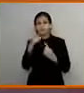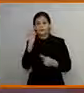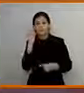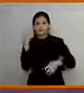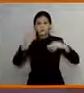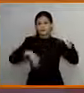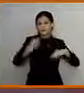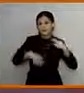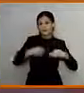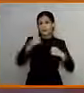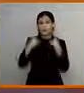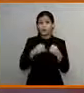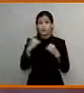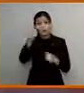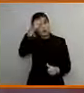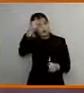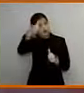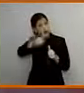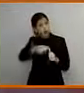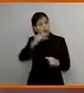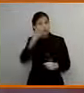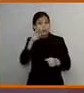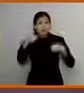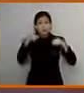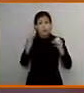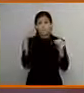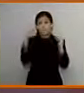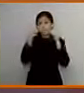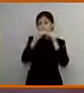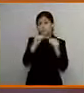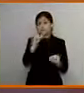felicidades. Jugadores, les recuerdo que tienen una oportunidad más para